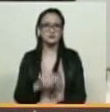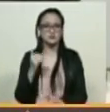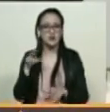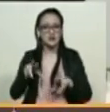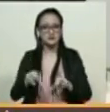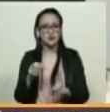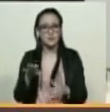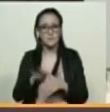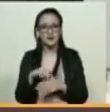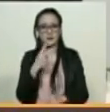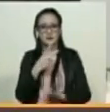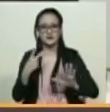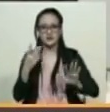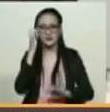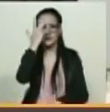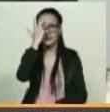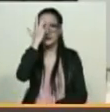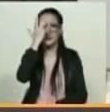martes 27 de febrero.